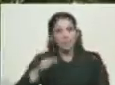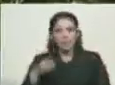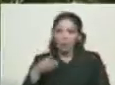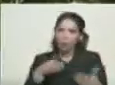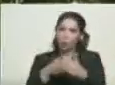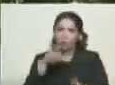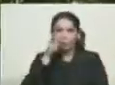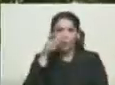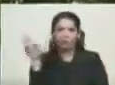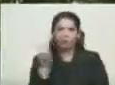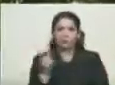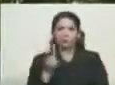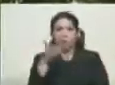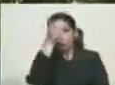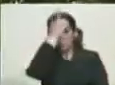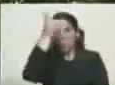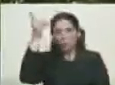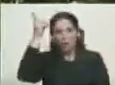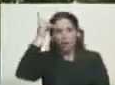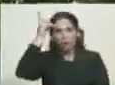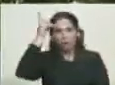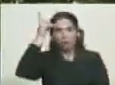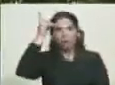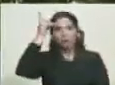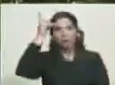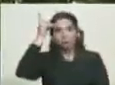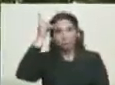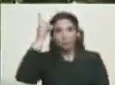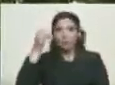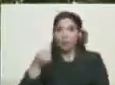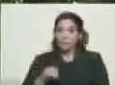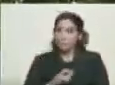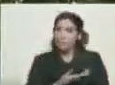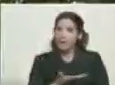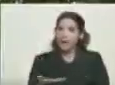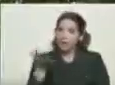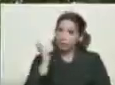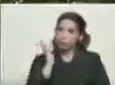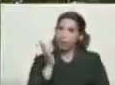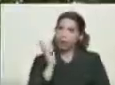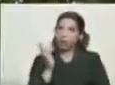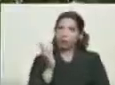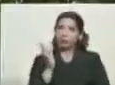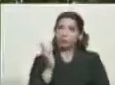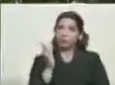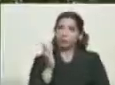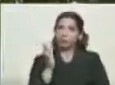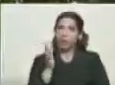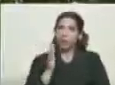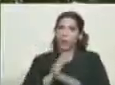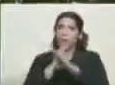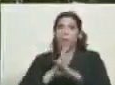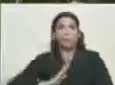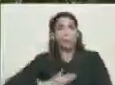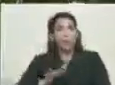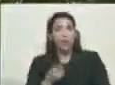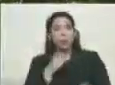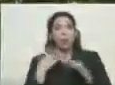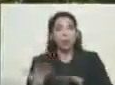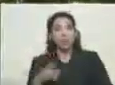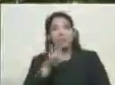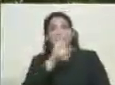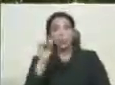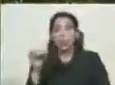Ha dicho Diosdado Cabello Rondón que parte de este acto frustrado pudieron haber muerto entre 50